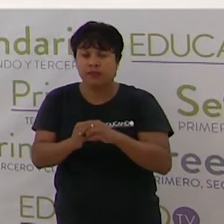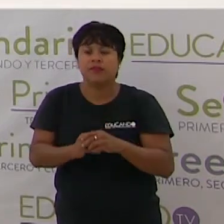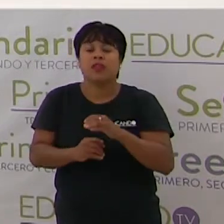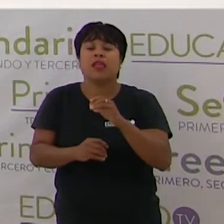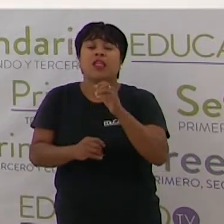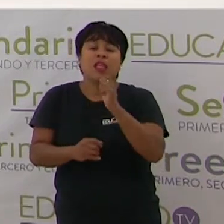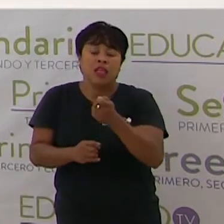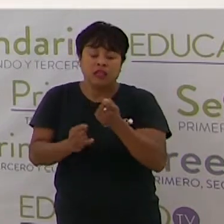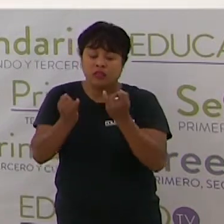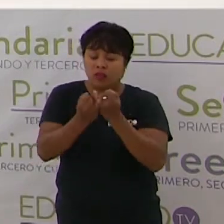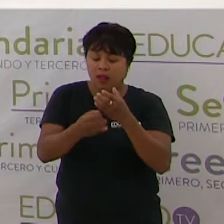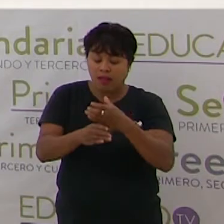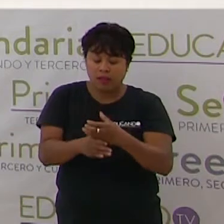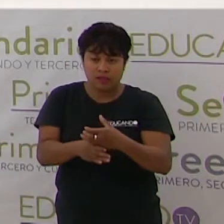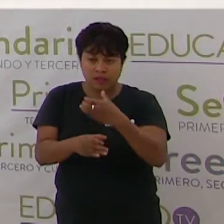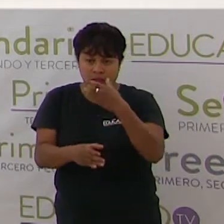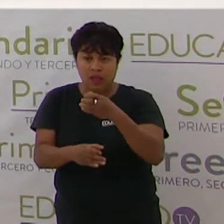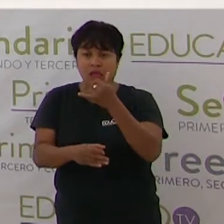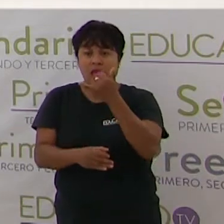esfera-cilindro,